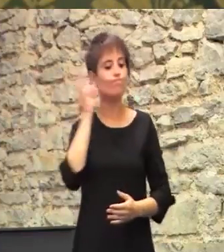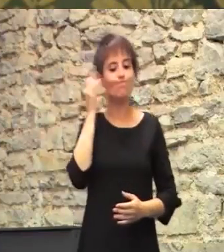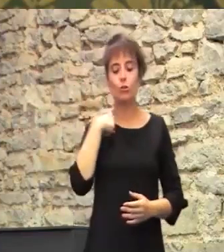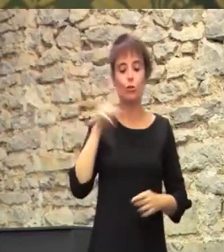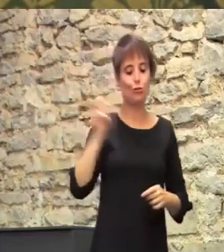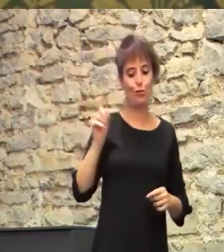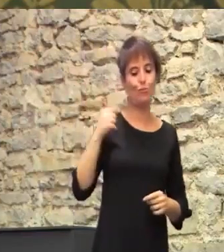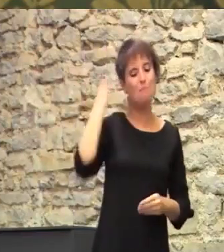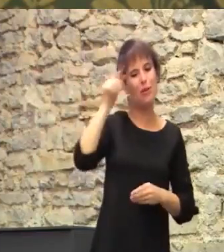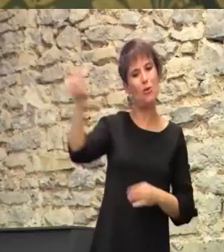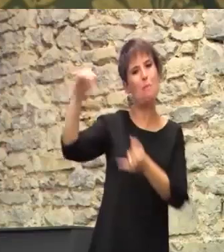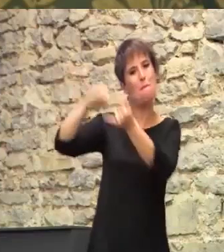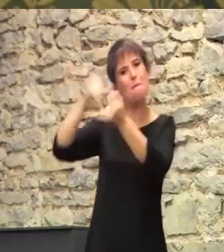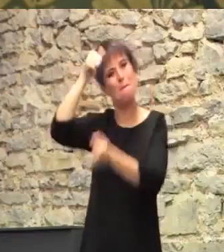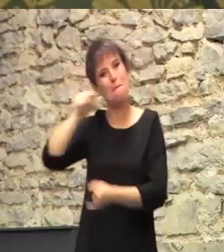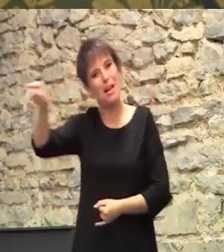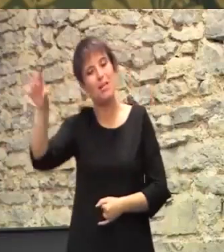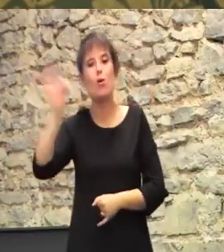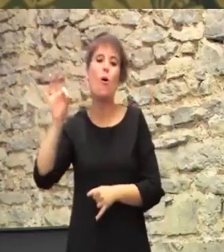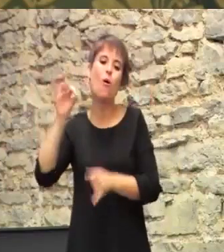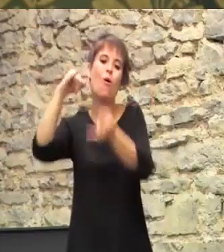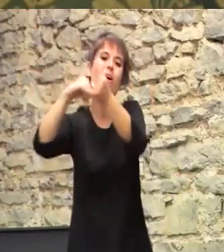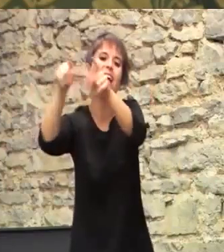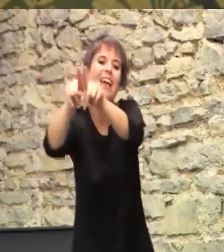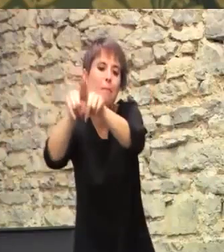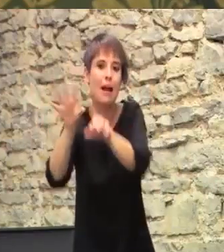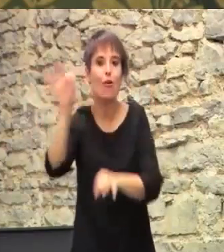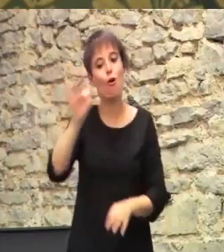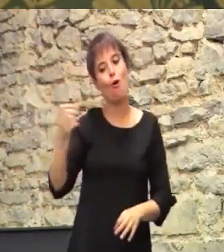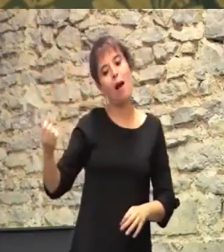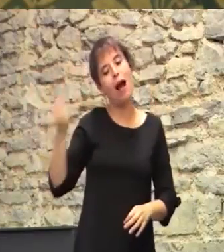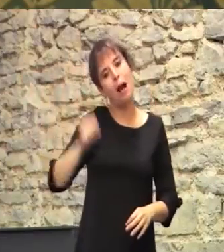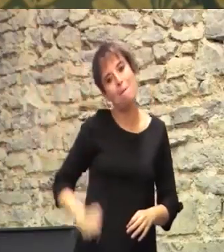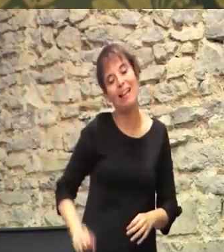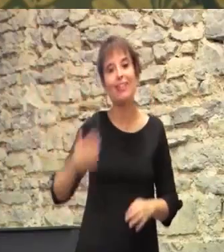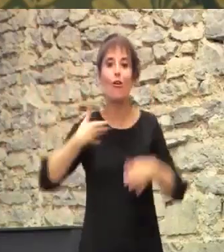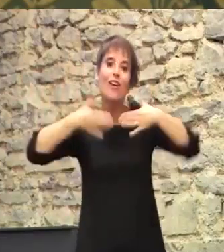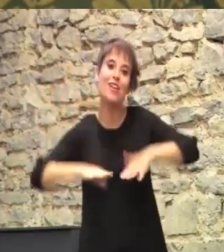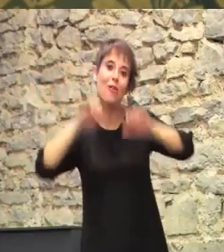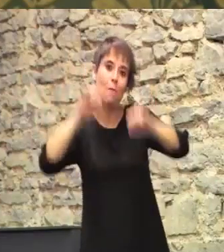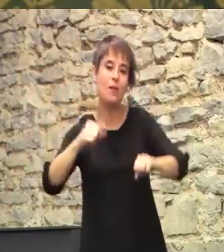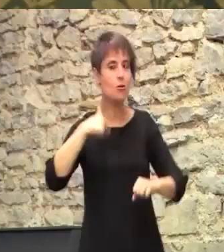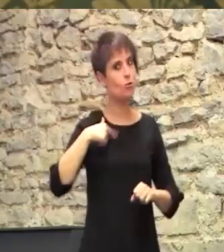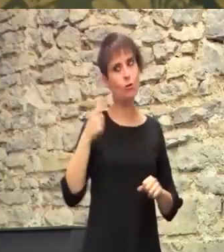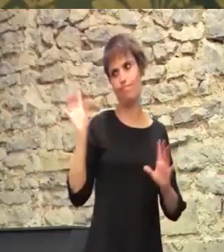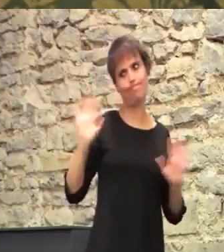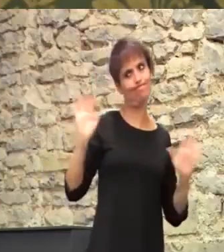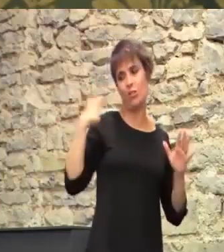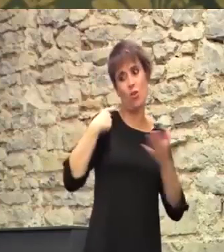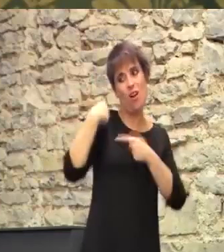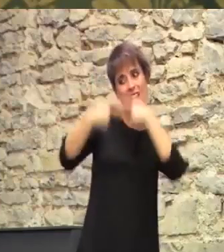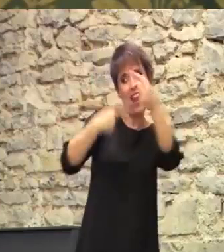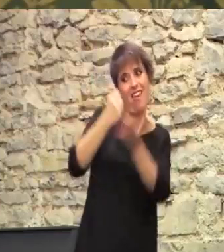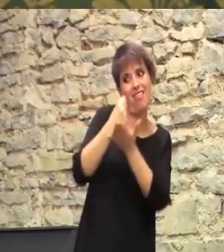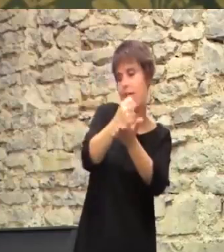mejor que las manejen mi marido o que las maneje mi hermano o que las maneje mi amante o mi hijo mayor porque yo no sabría cómo